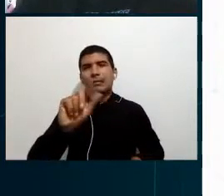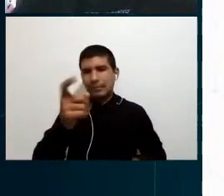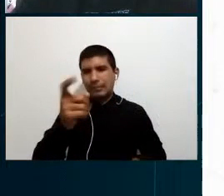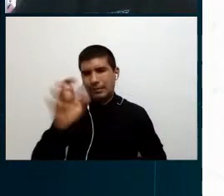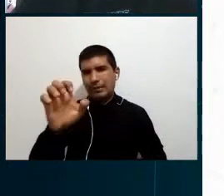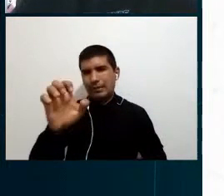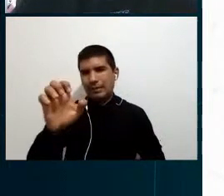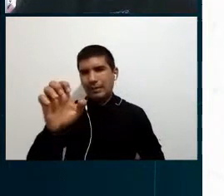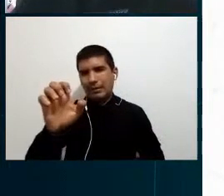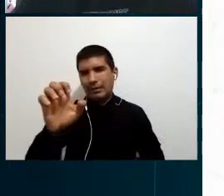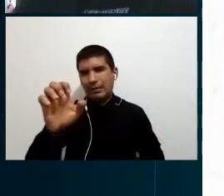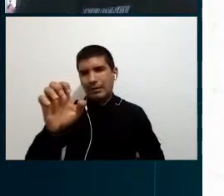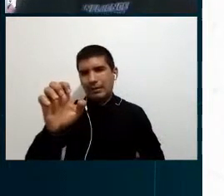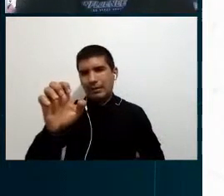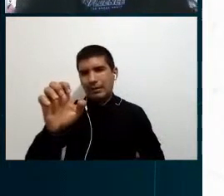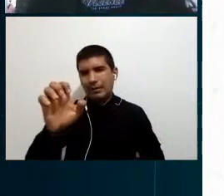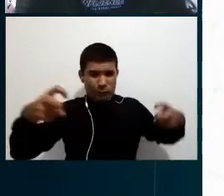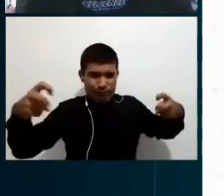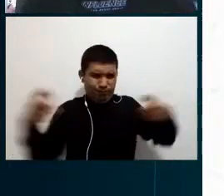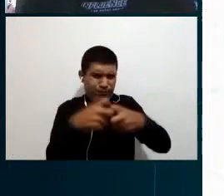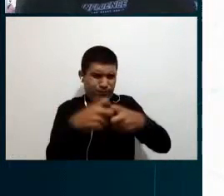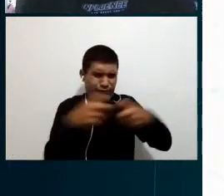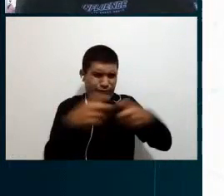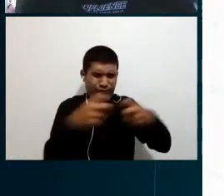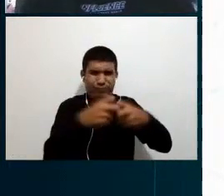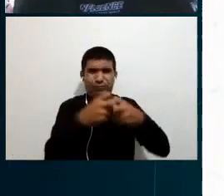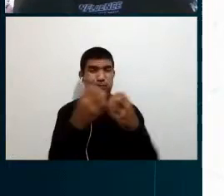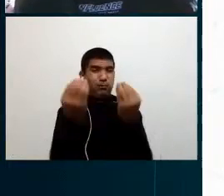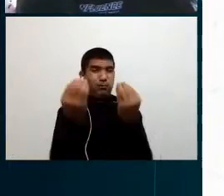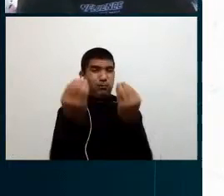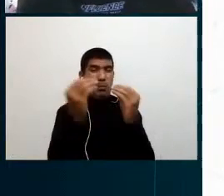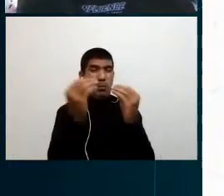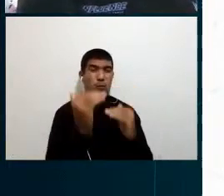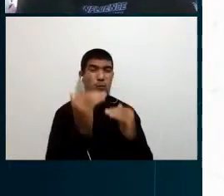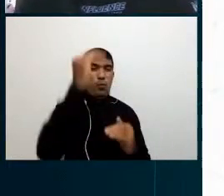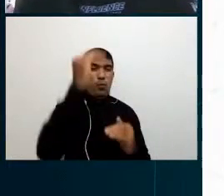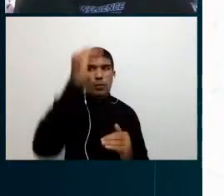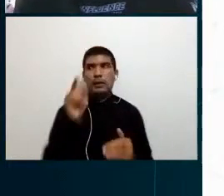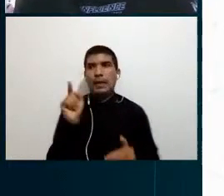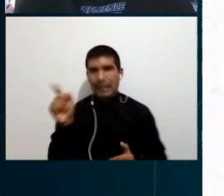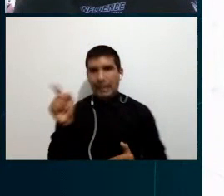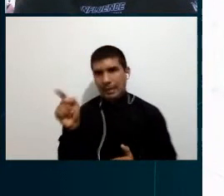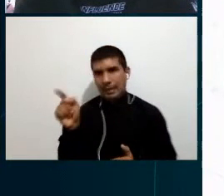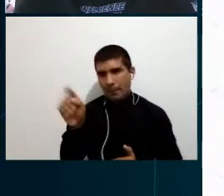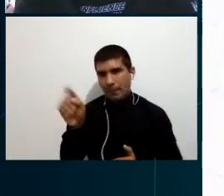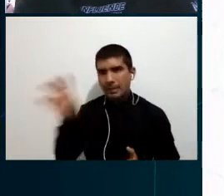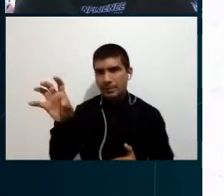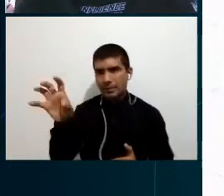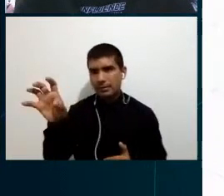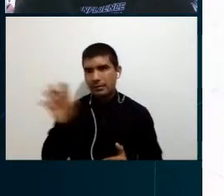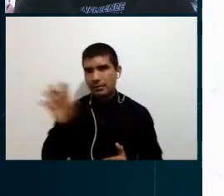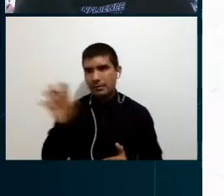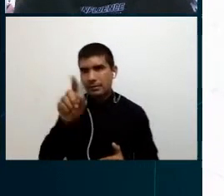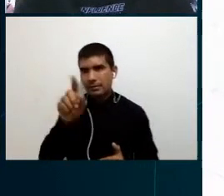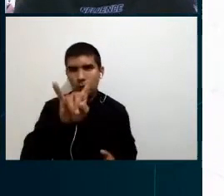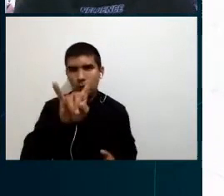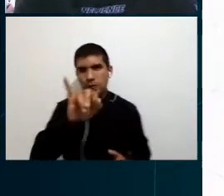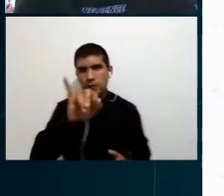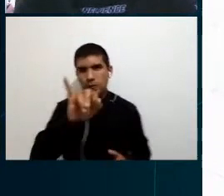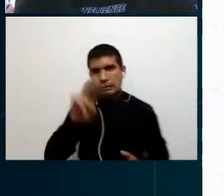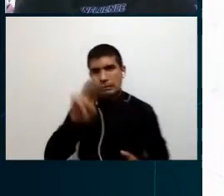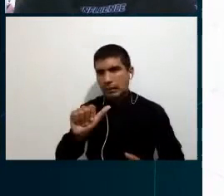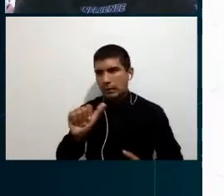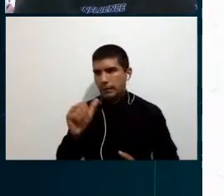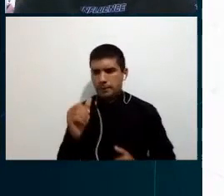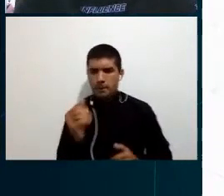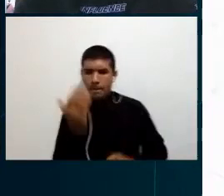en continuo funcionamiento. Y este está pues rigurosamente monitoreado para